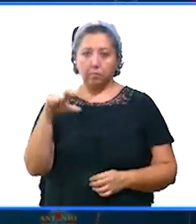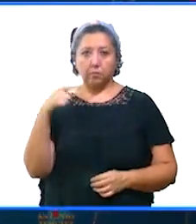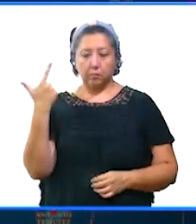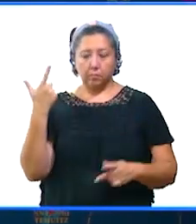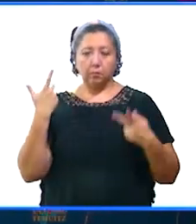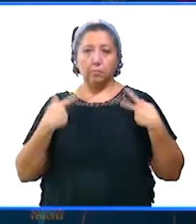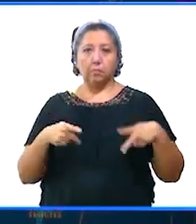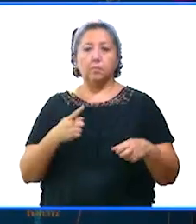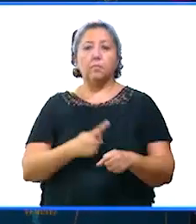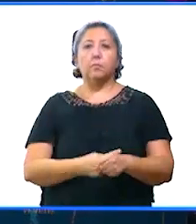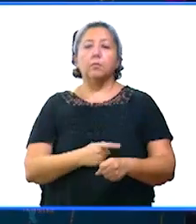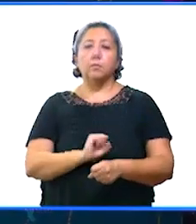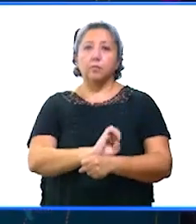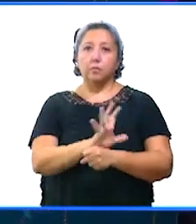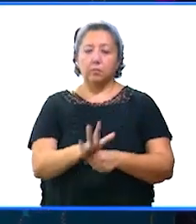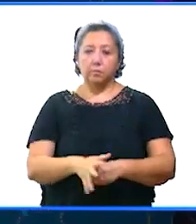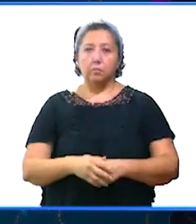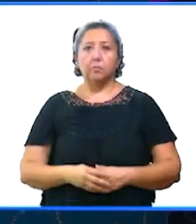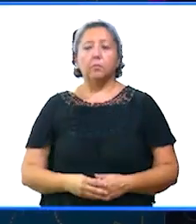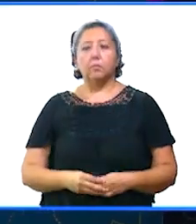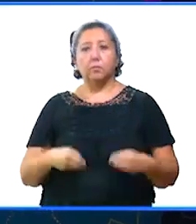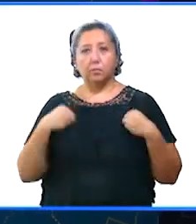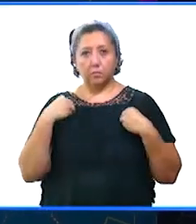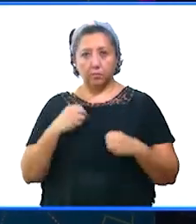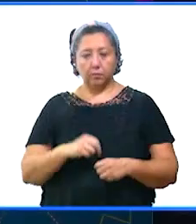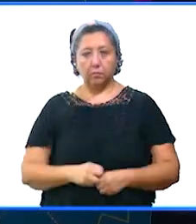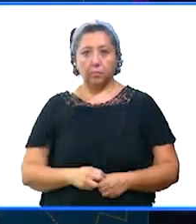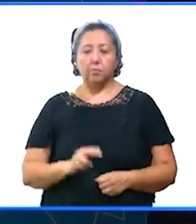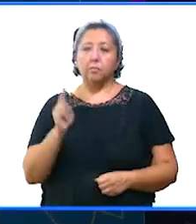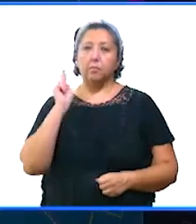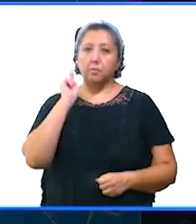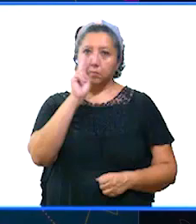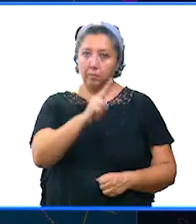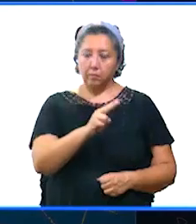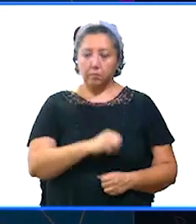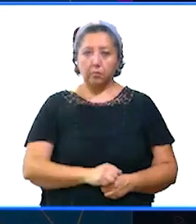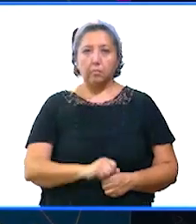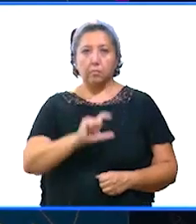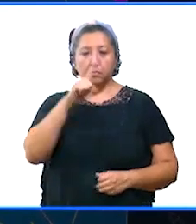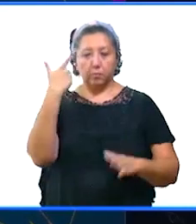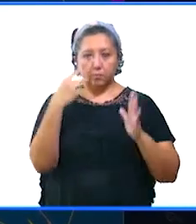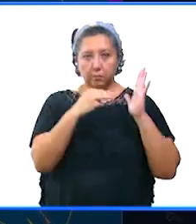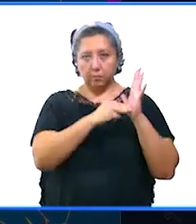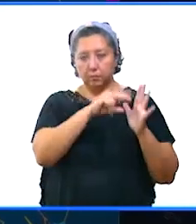47.512 personas contagiadas de coronavirus que viven en la zona norte